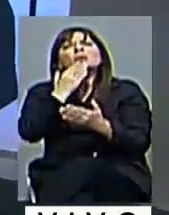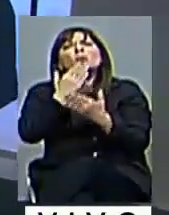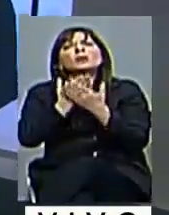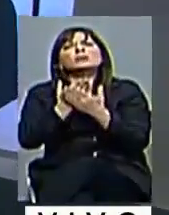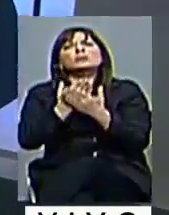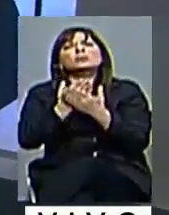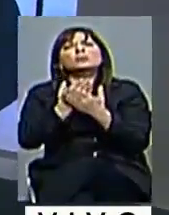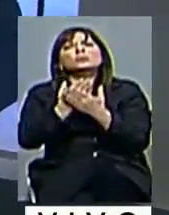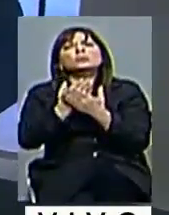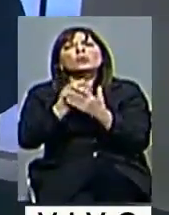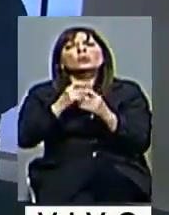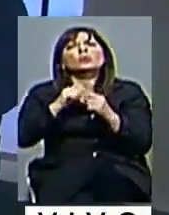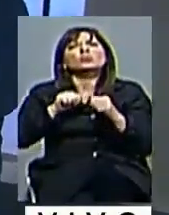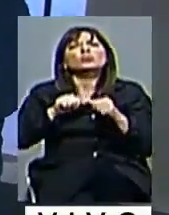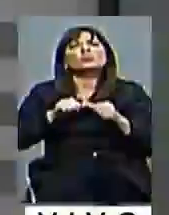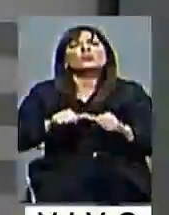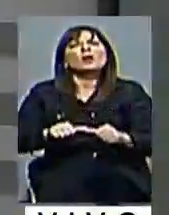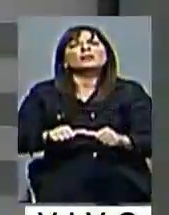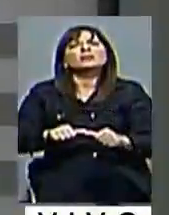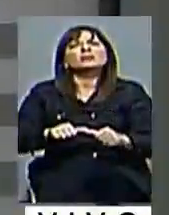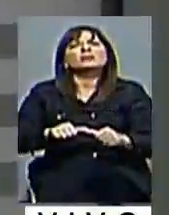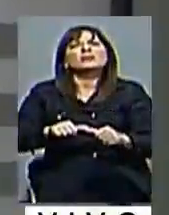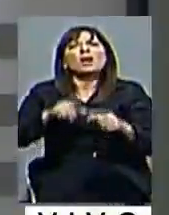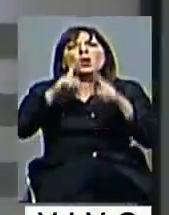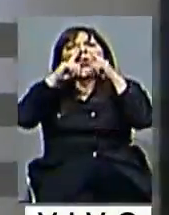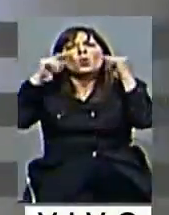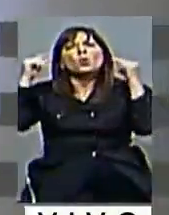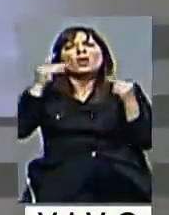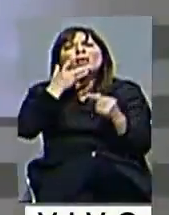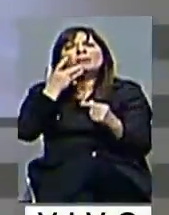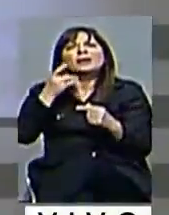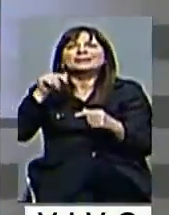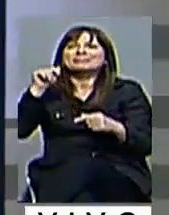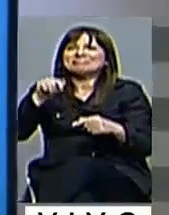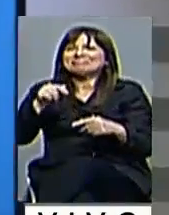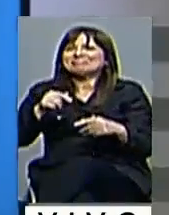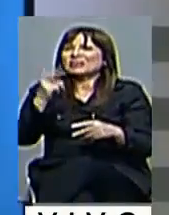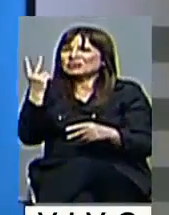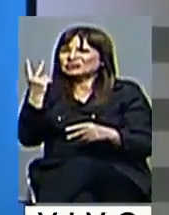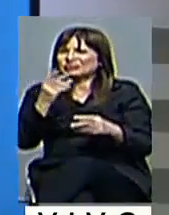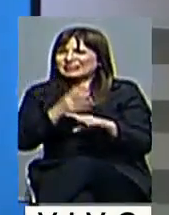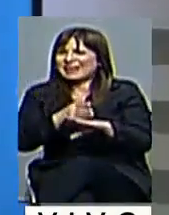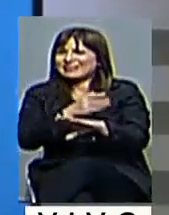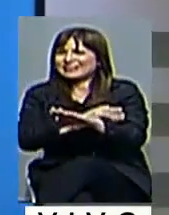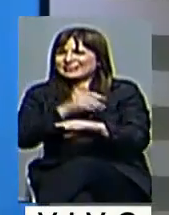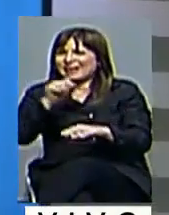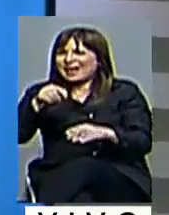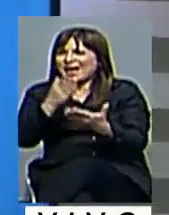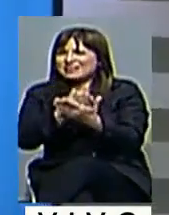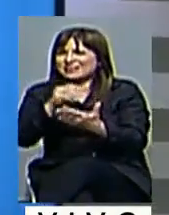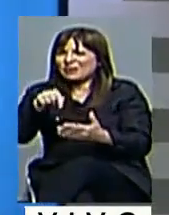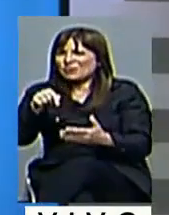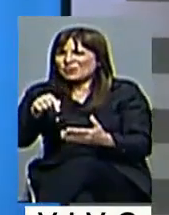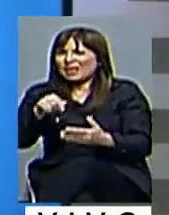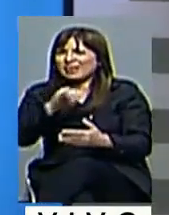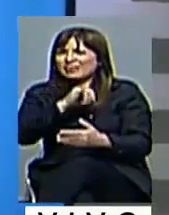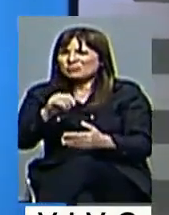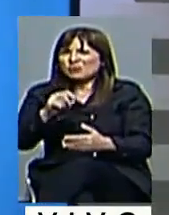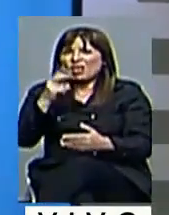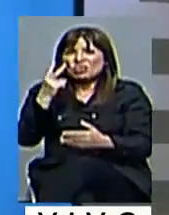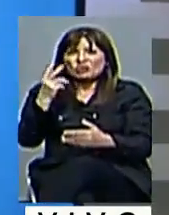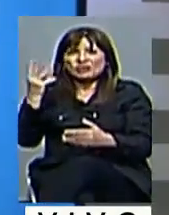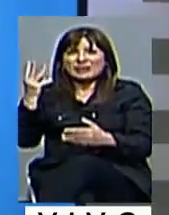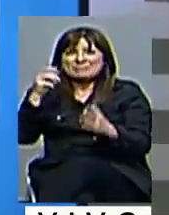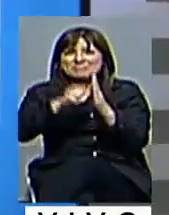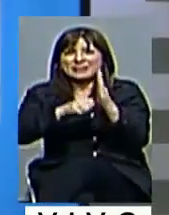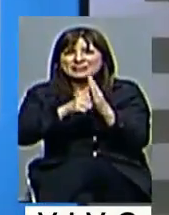que hay en estos momentos? Que hay dos lunas de miel, la previa que se está dando en esta oportunidad, porque podría ser más conflictiva, y otra que son los 2-3 primeros meses de gobierno.